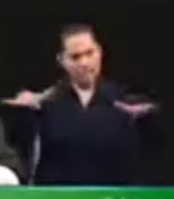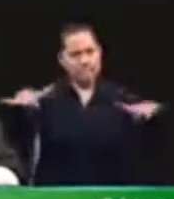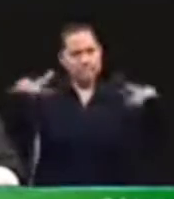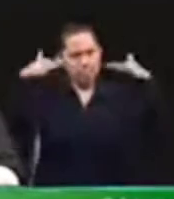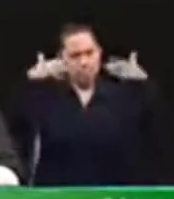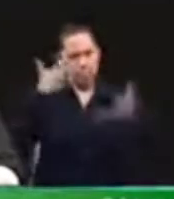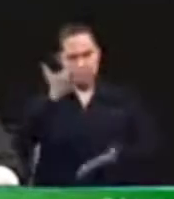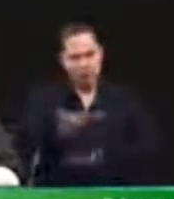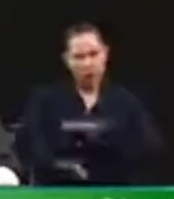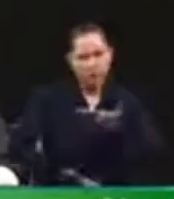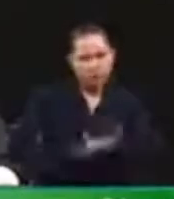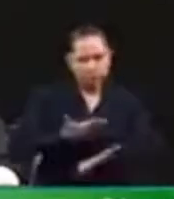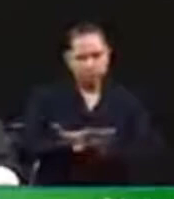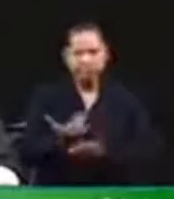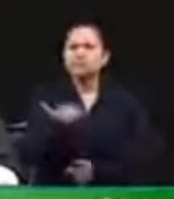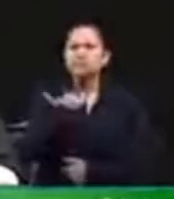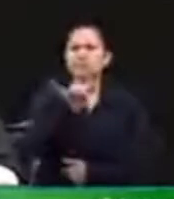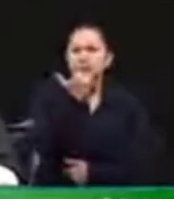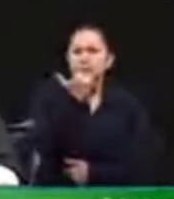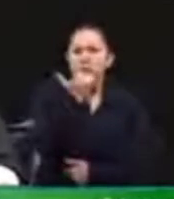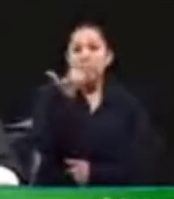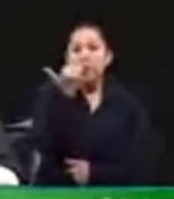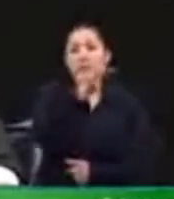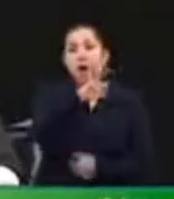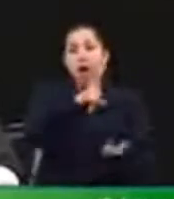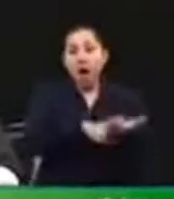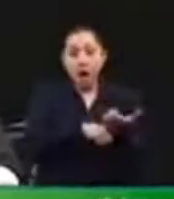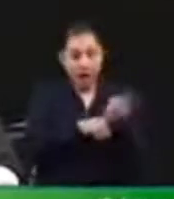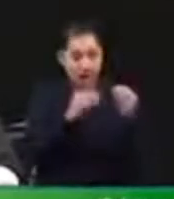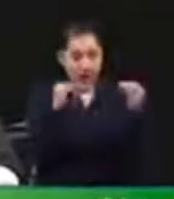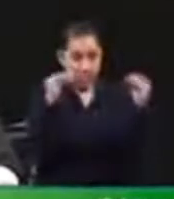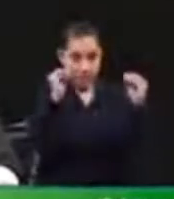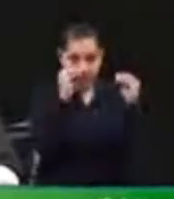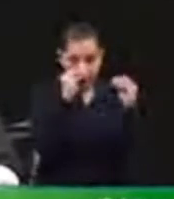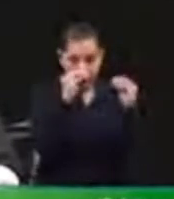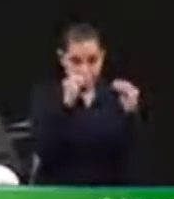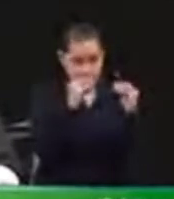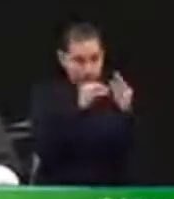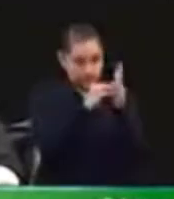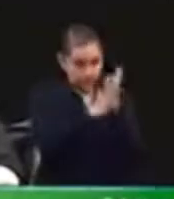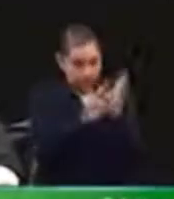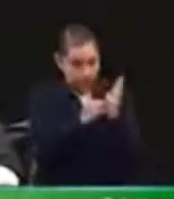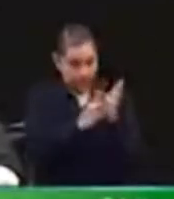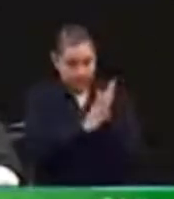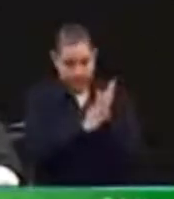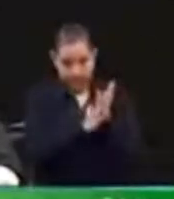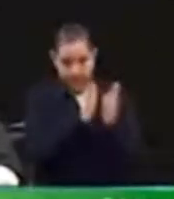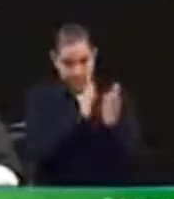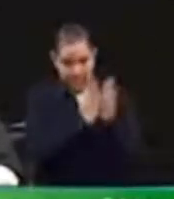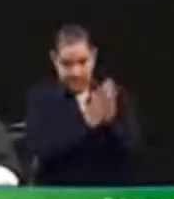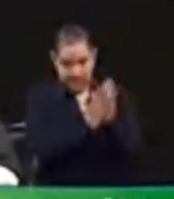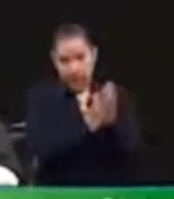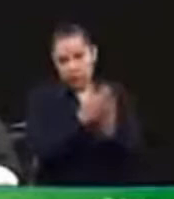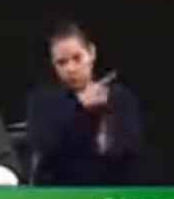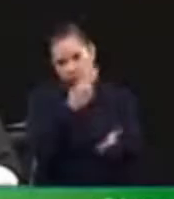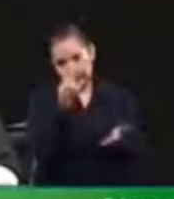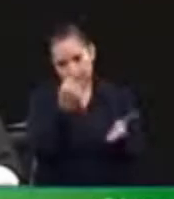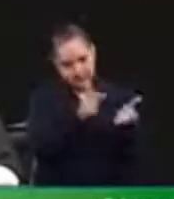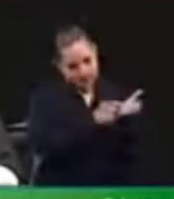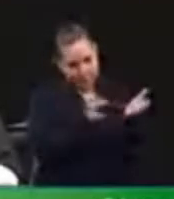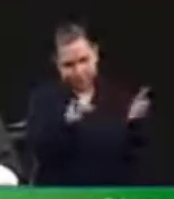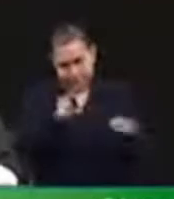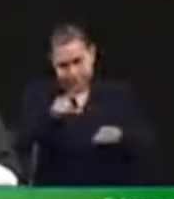decir y se retire del diario de debates las palabras que dijo sobre el doctor